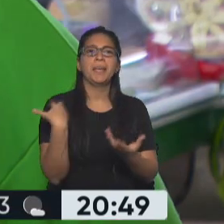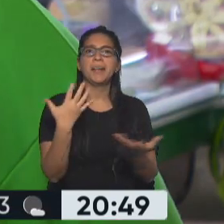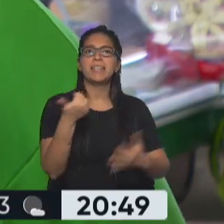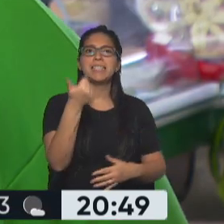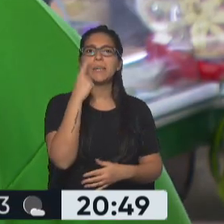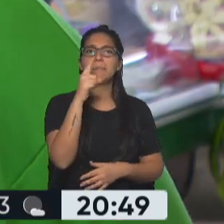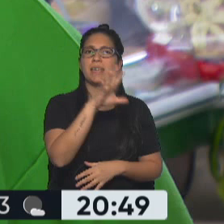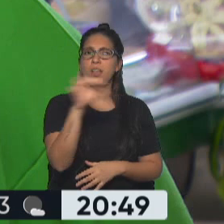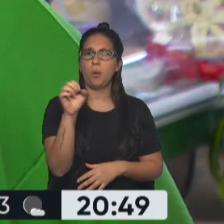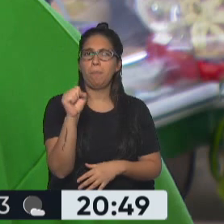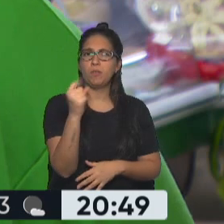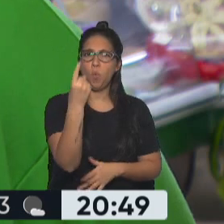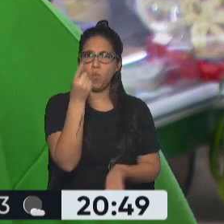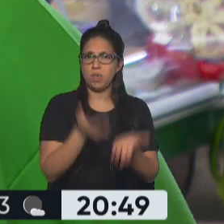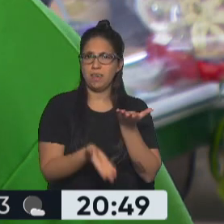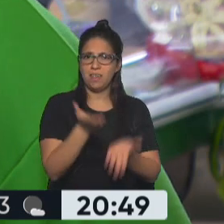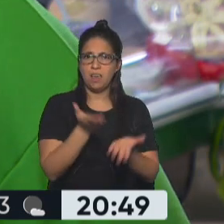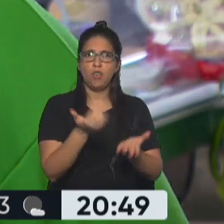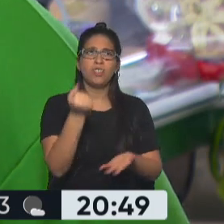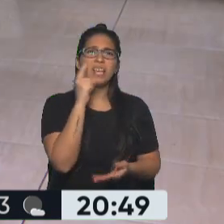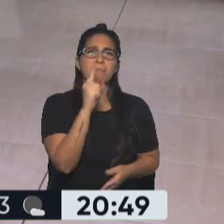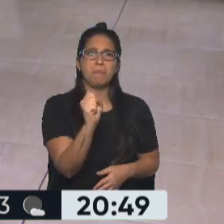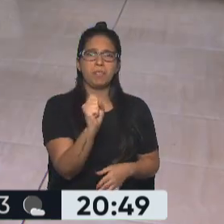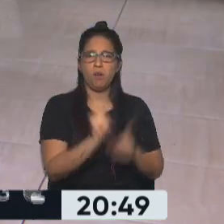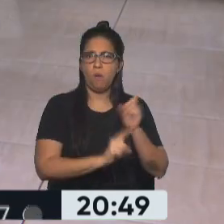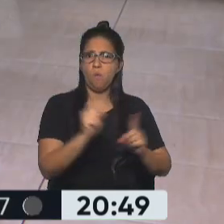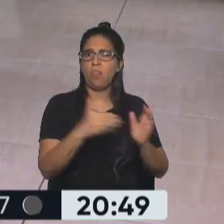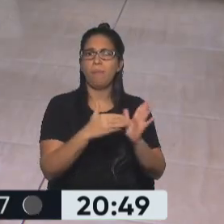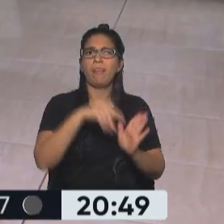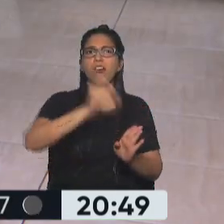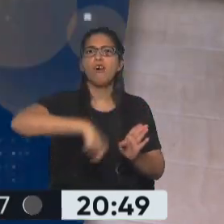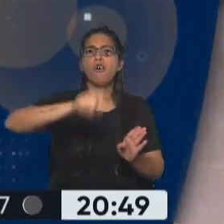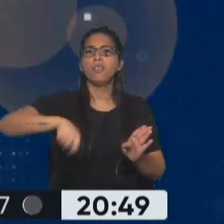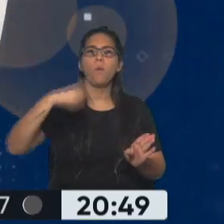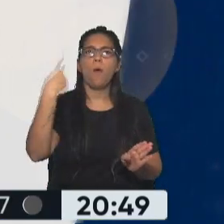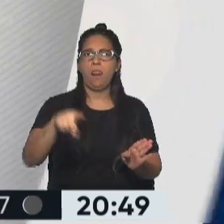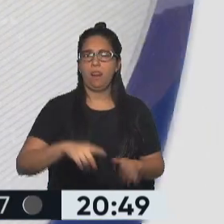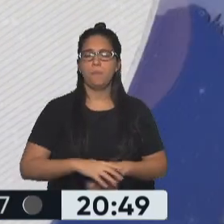de 6.500 pesos el kilo, más o menos, 6.000 alguno, ¿viste? Es depende del corte.